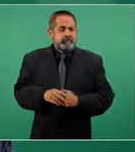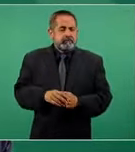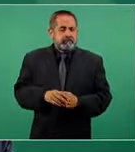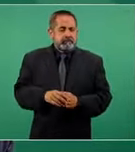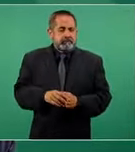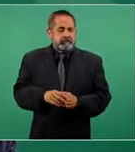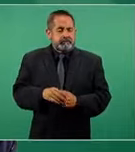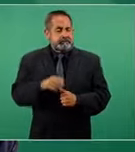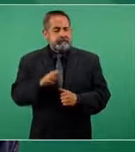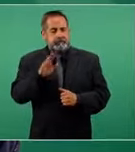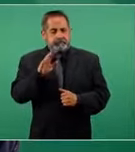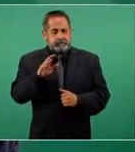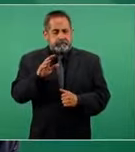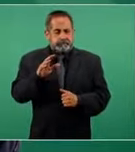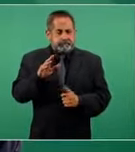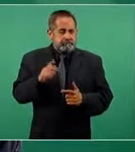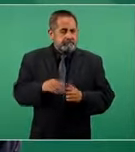percibirlo,